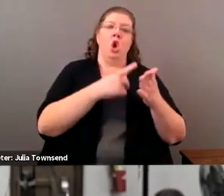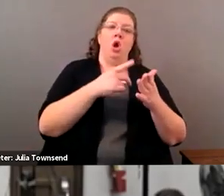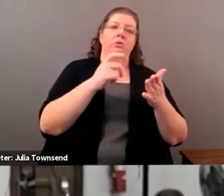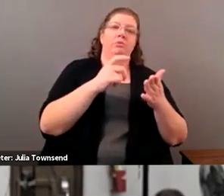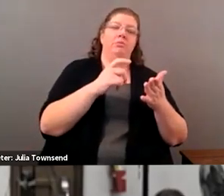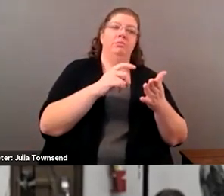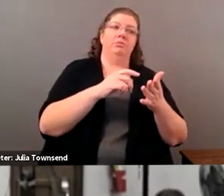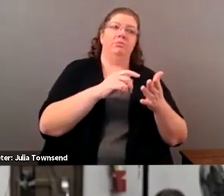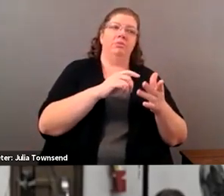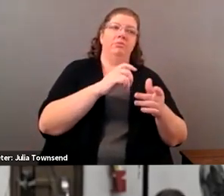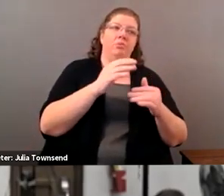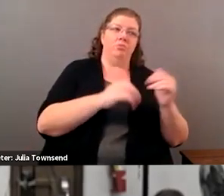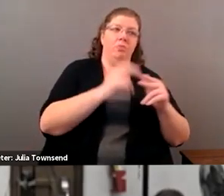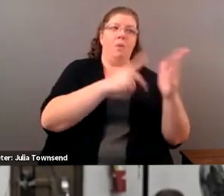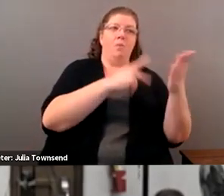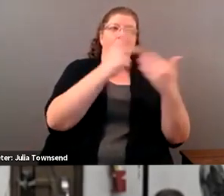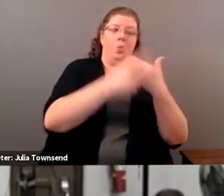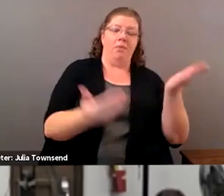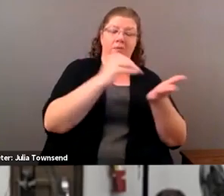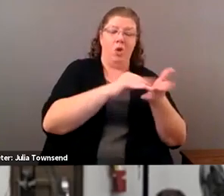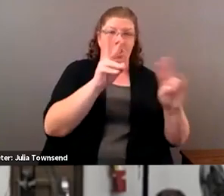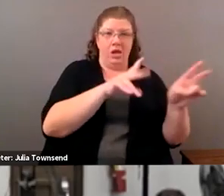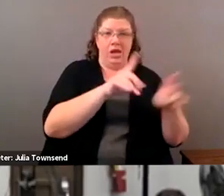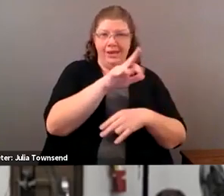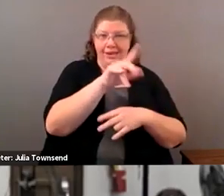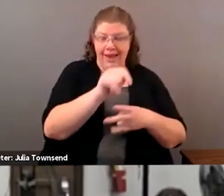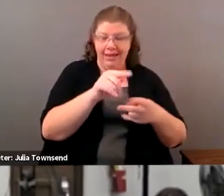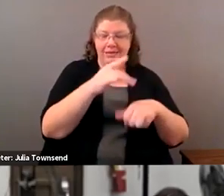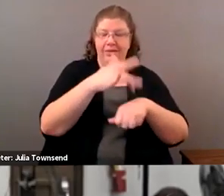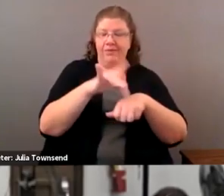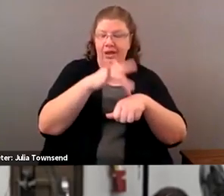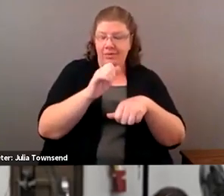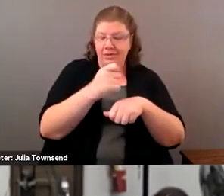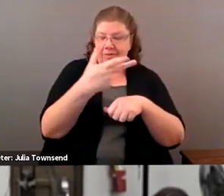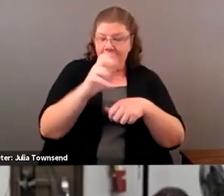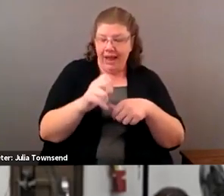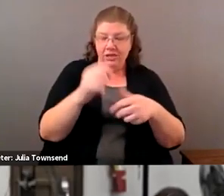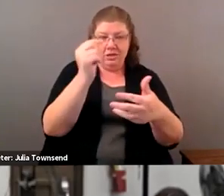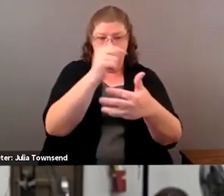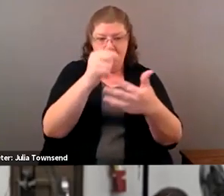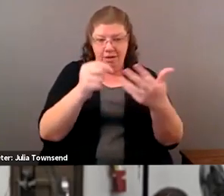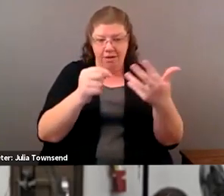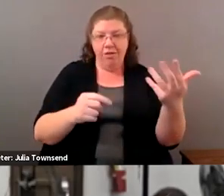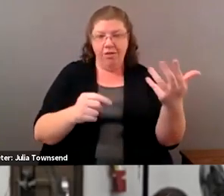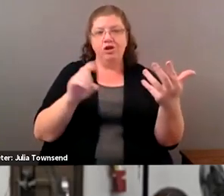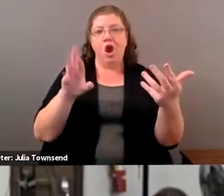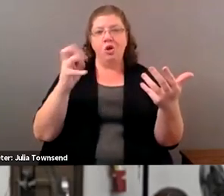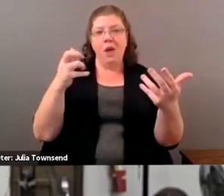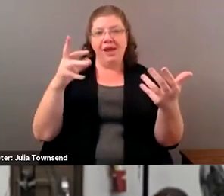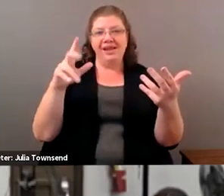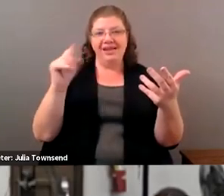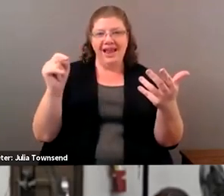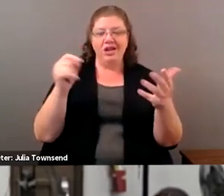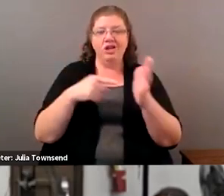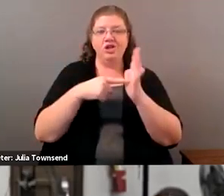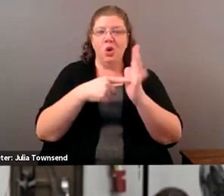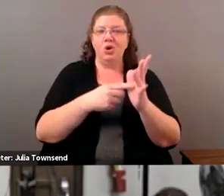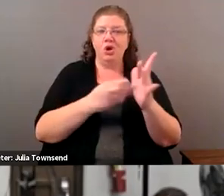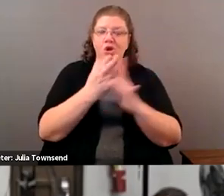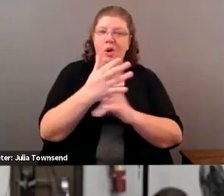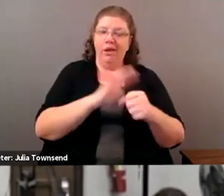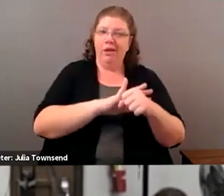a el primer paso tendremos que ver las fechas de los espacios como dijo la doctora guayanés para que nos enseñe todos los reportes de